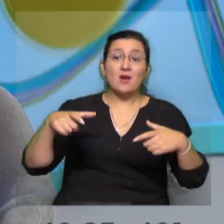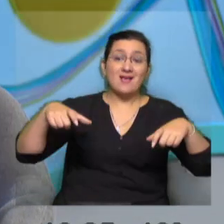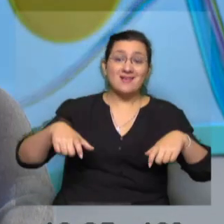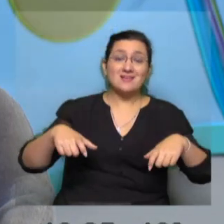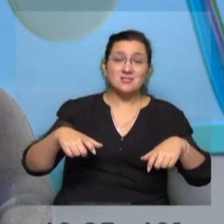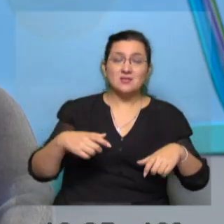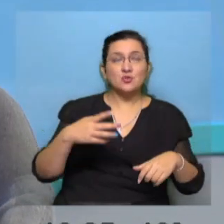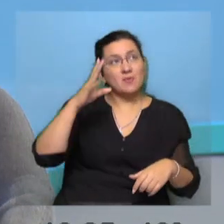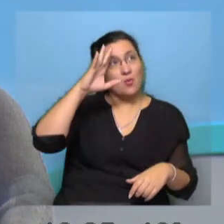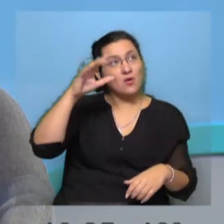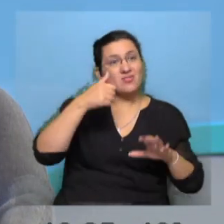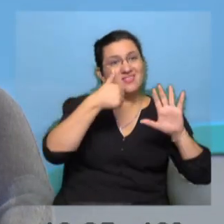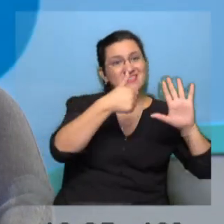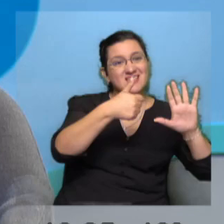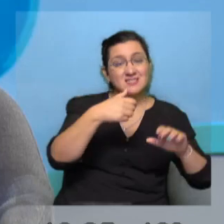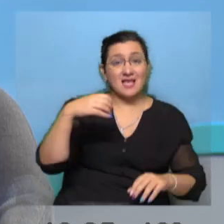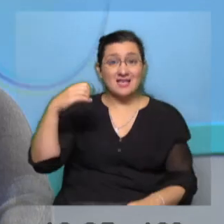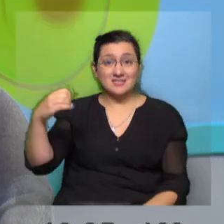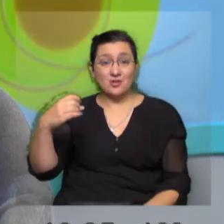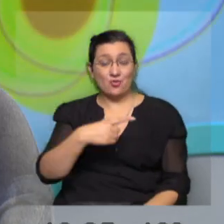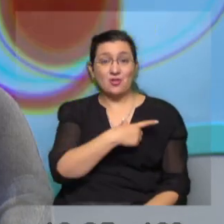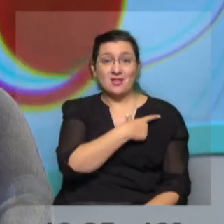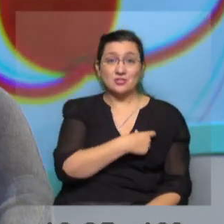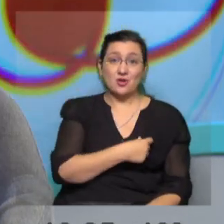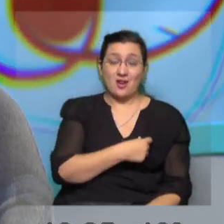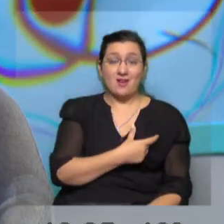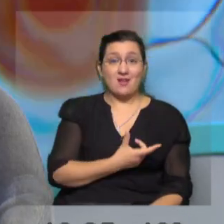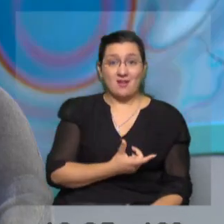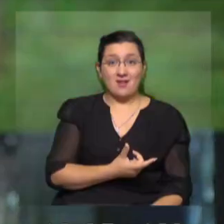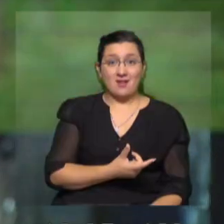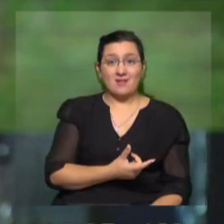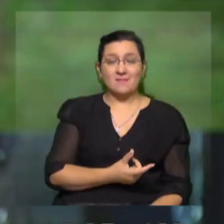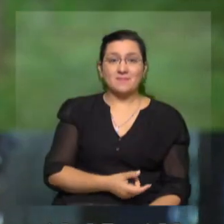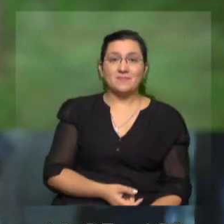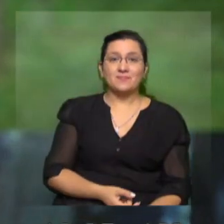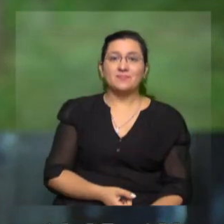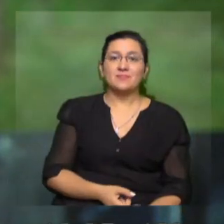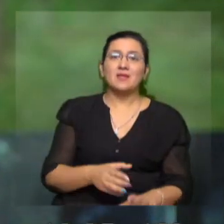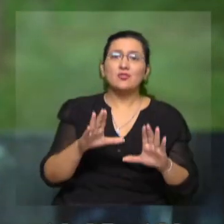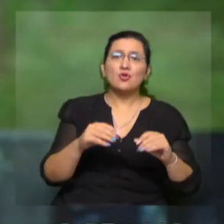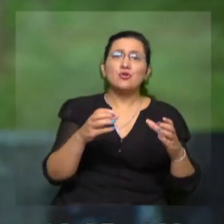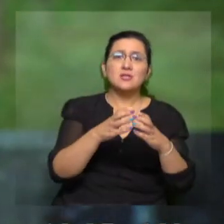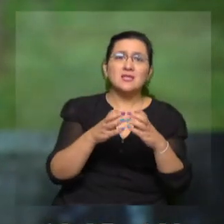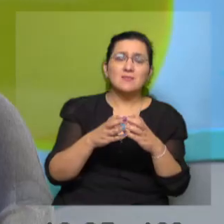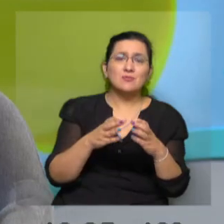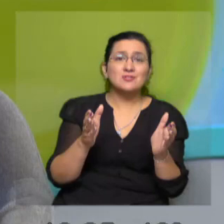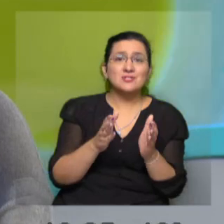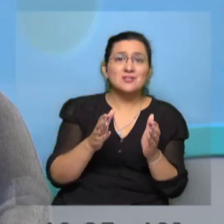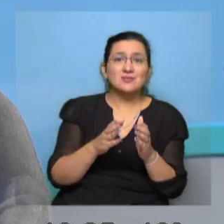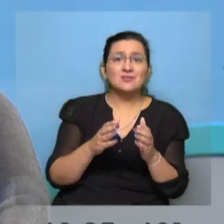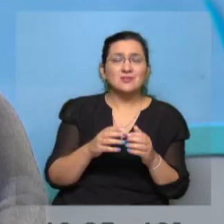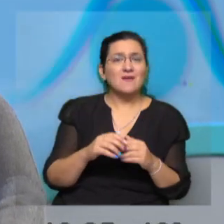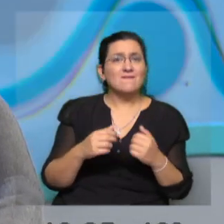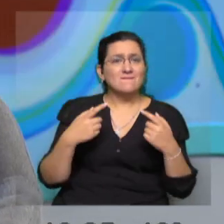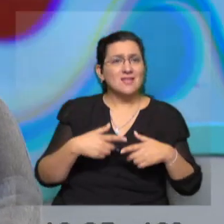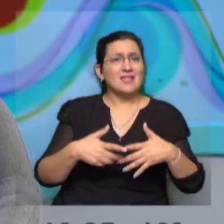aquel 6-0 a Nacional de Progreso, que bueno, era no solo todo el barrio, sino todos los equipos chicos reivindicando ese tipo de